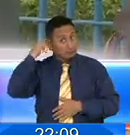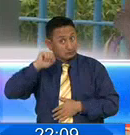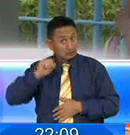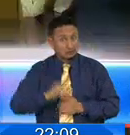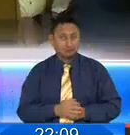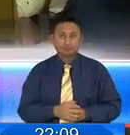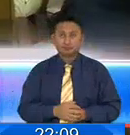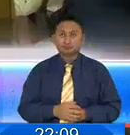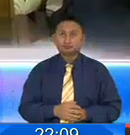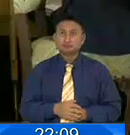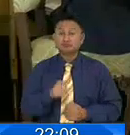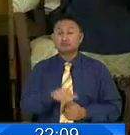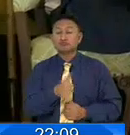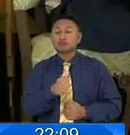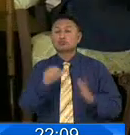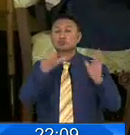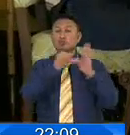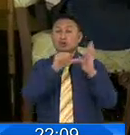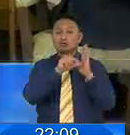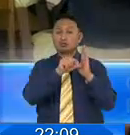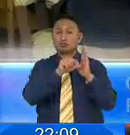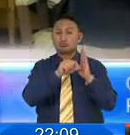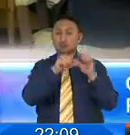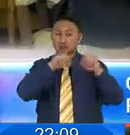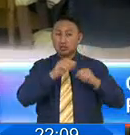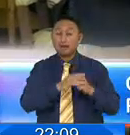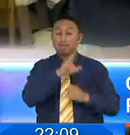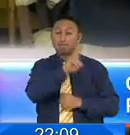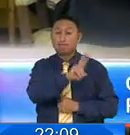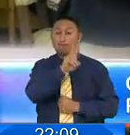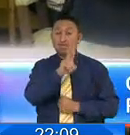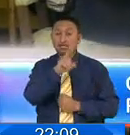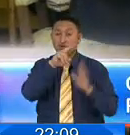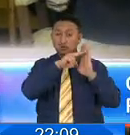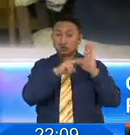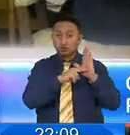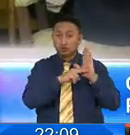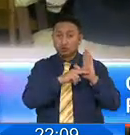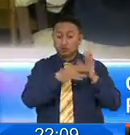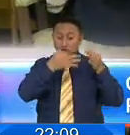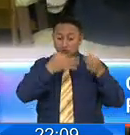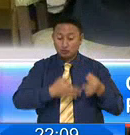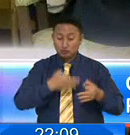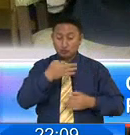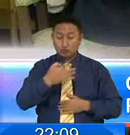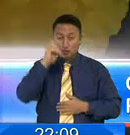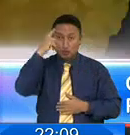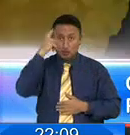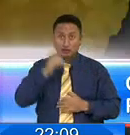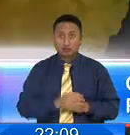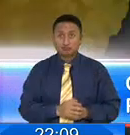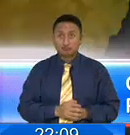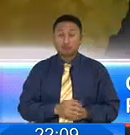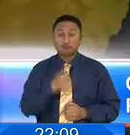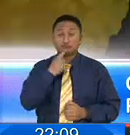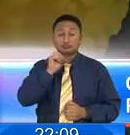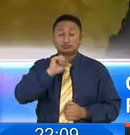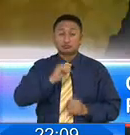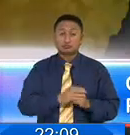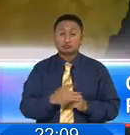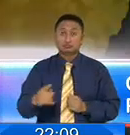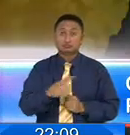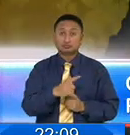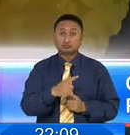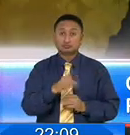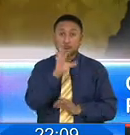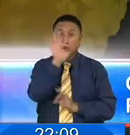Fiscalía. Otro de los artículos, para ser exactos, del 22 de las normas de comportamiento ético gubernamental, incluso sancionan la entrega de